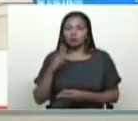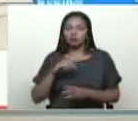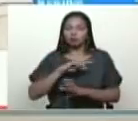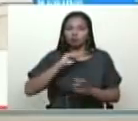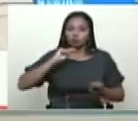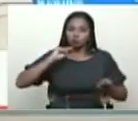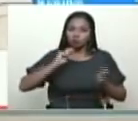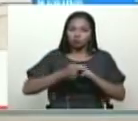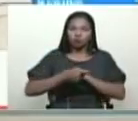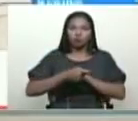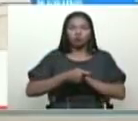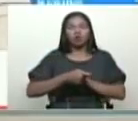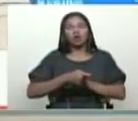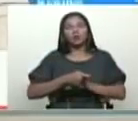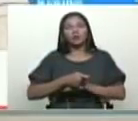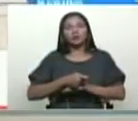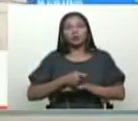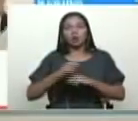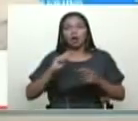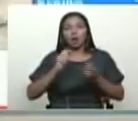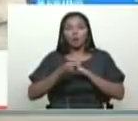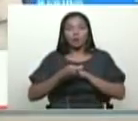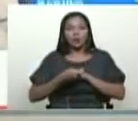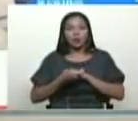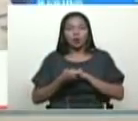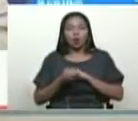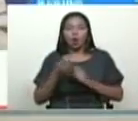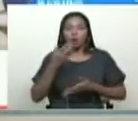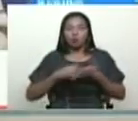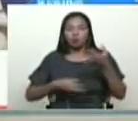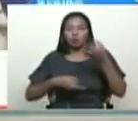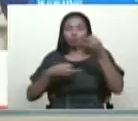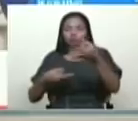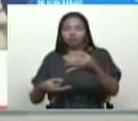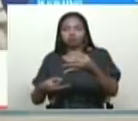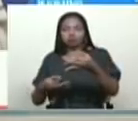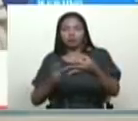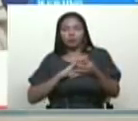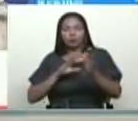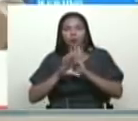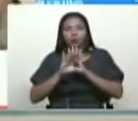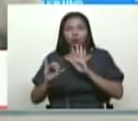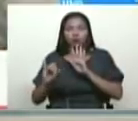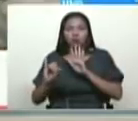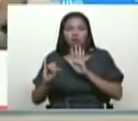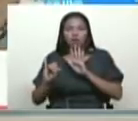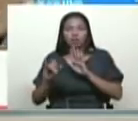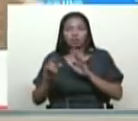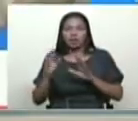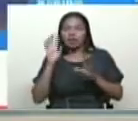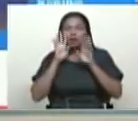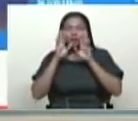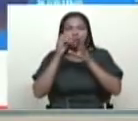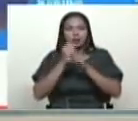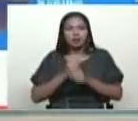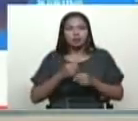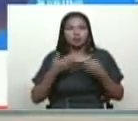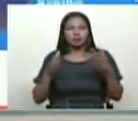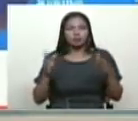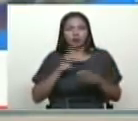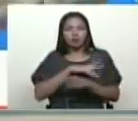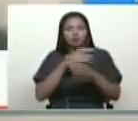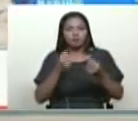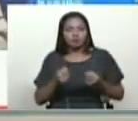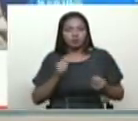Convirtió la propuesta del proceso popular constituyente en esperanza popular y en fuerza